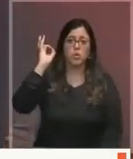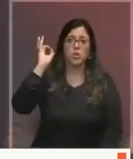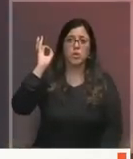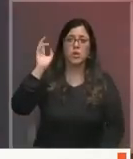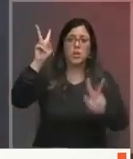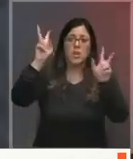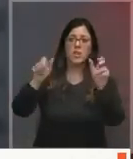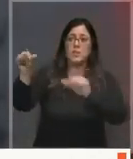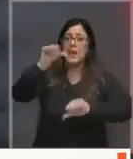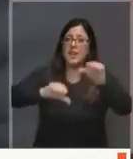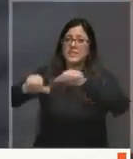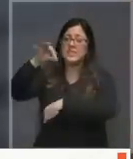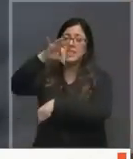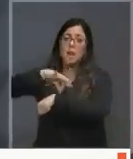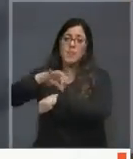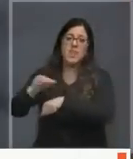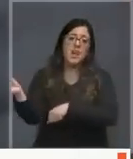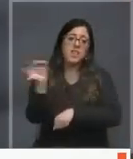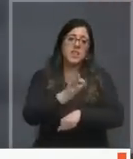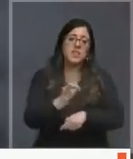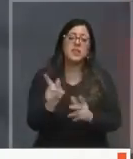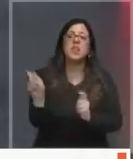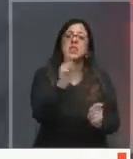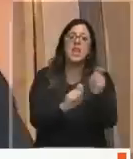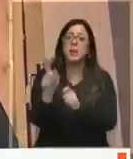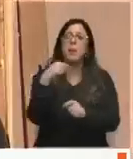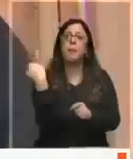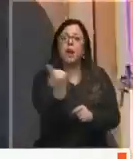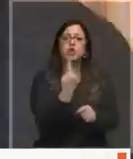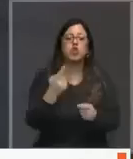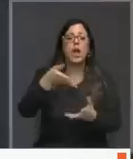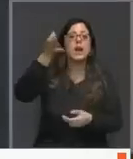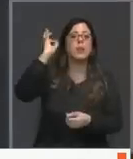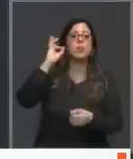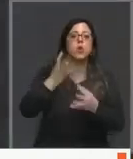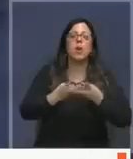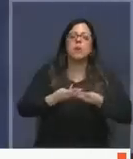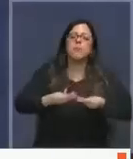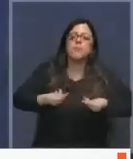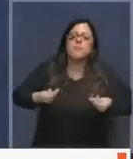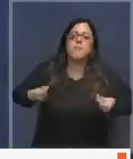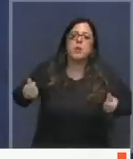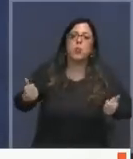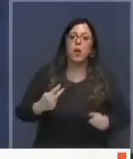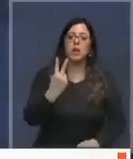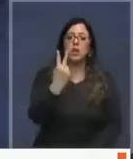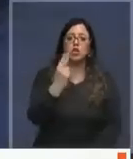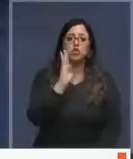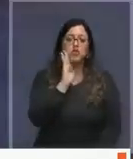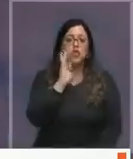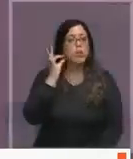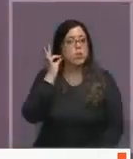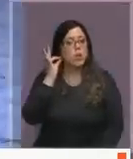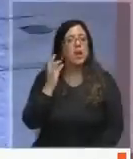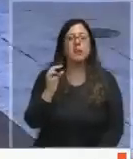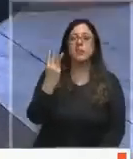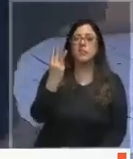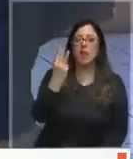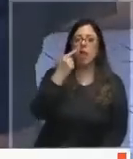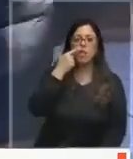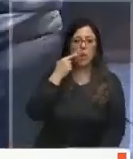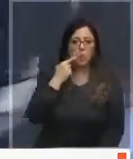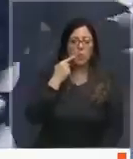médica le llama terapia, y nosotros son reuniones espirituales. 2 baños de mujeres y 3 de hombres. Acá